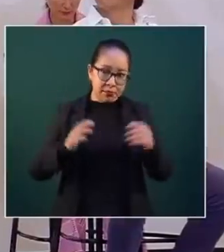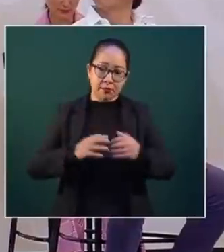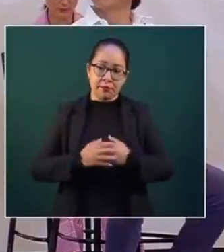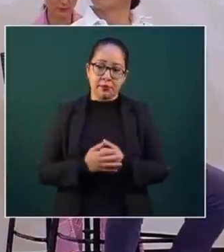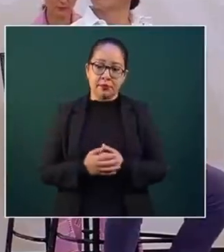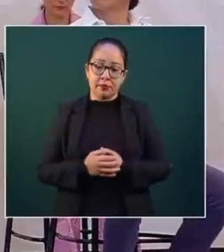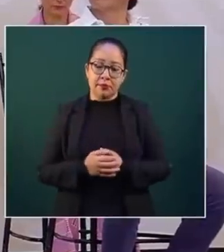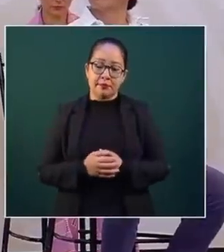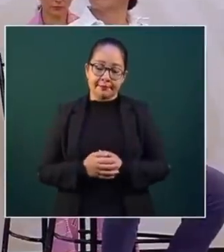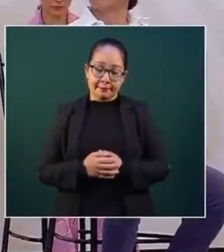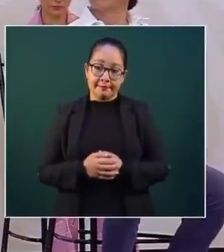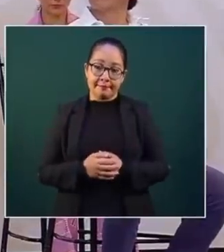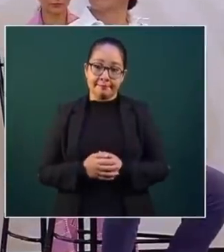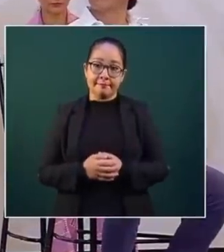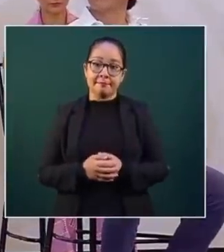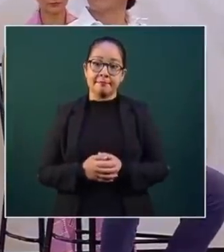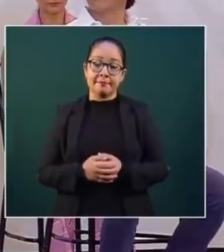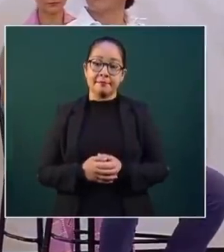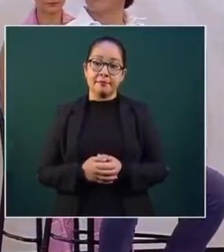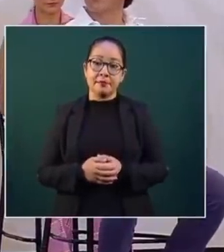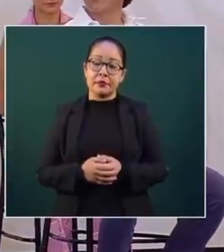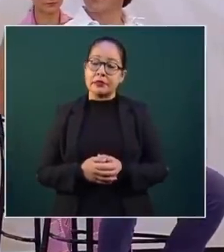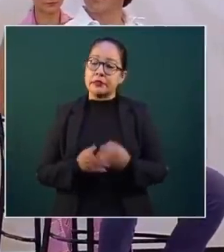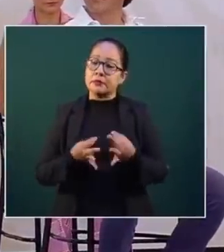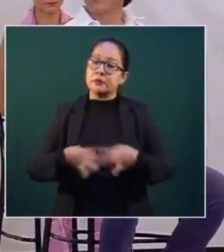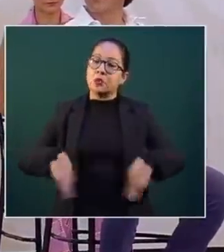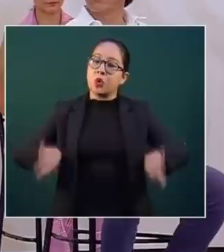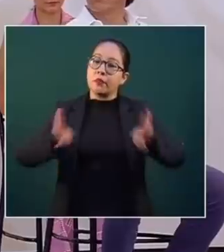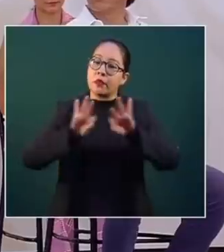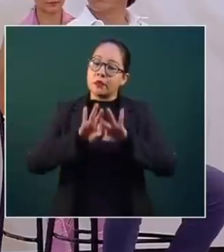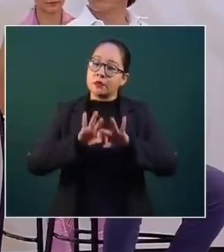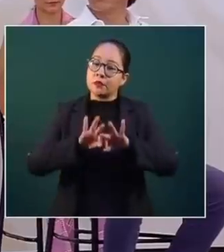salvo que es fundamental el diálogo